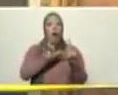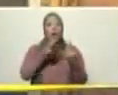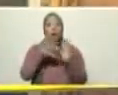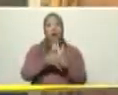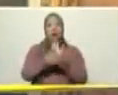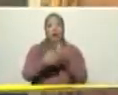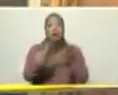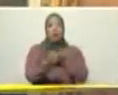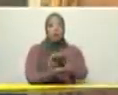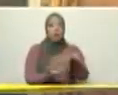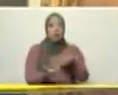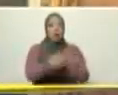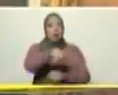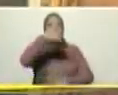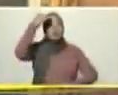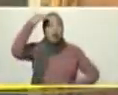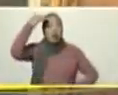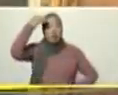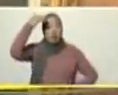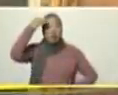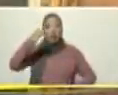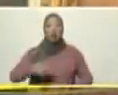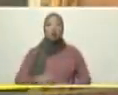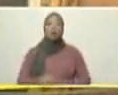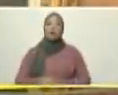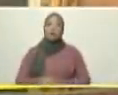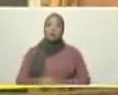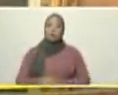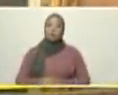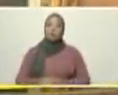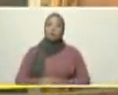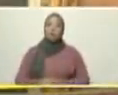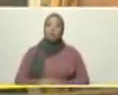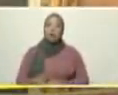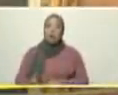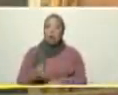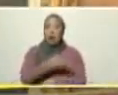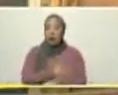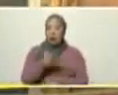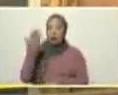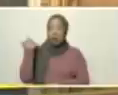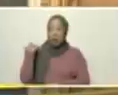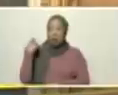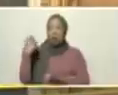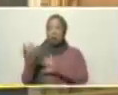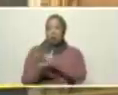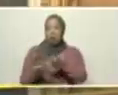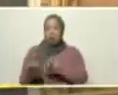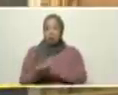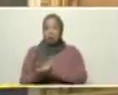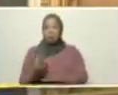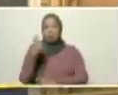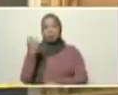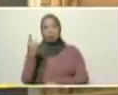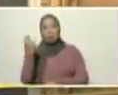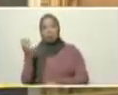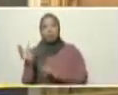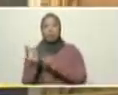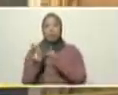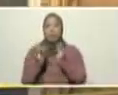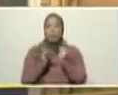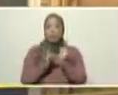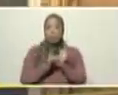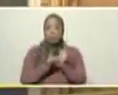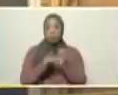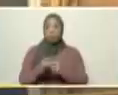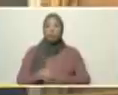se crearon para el golpe de Estado, su propia ejecución. Y el 11 de abril, como venía